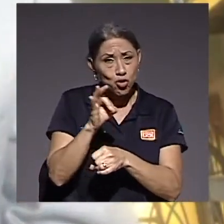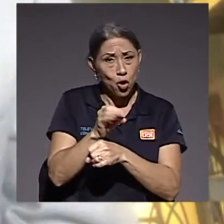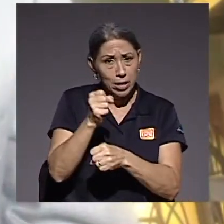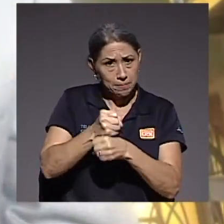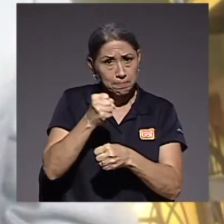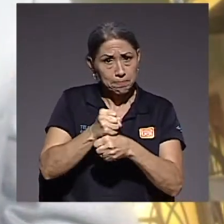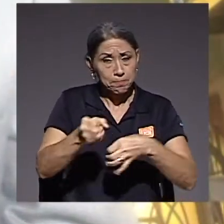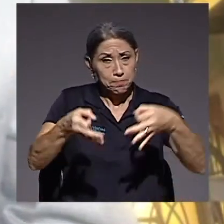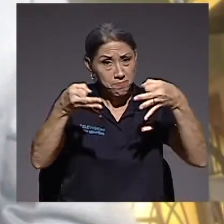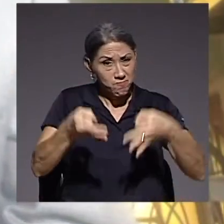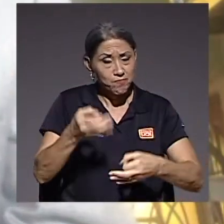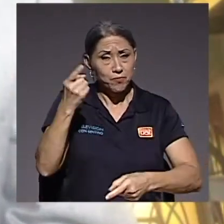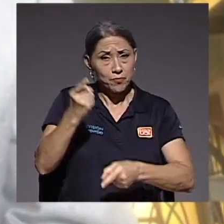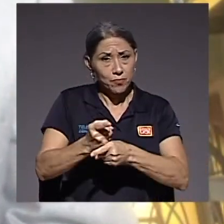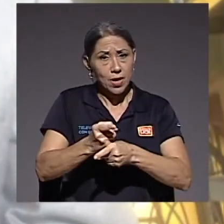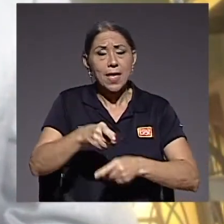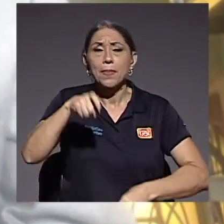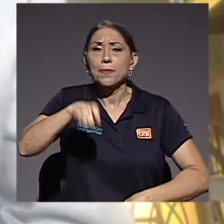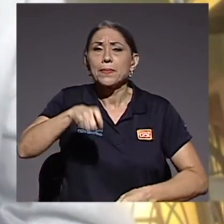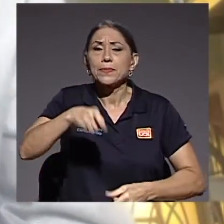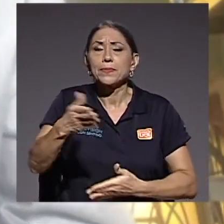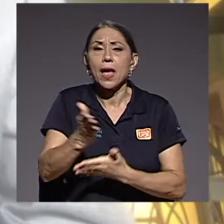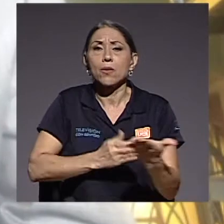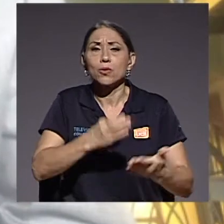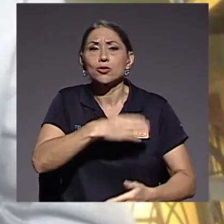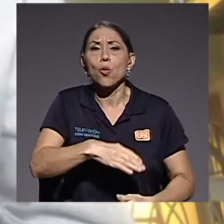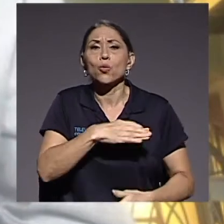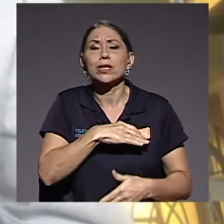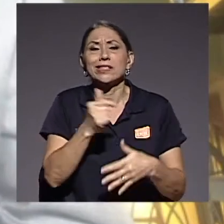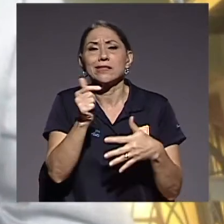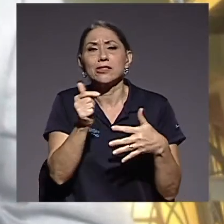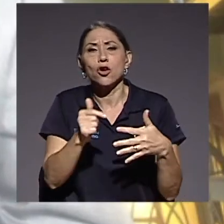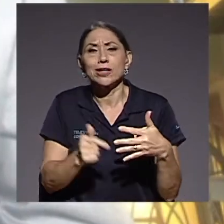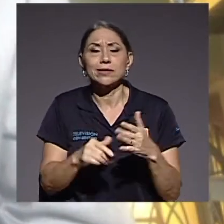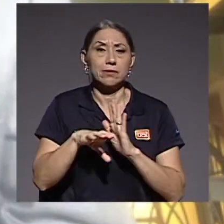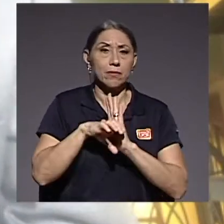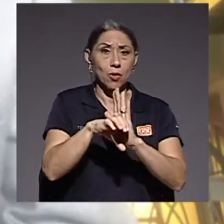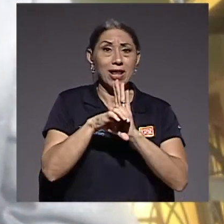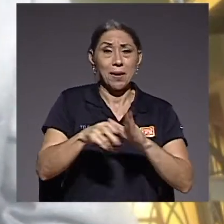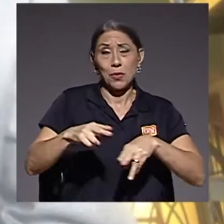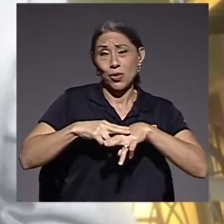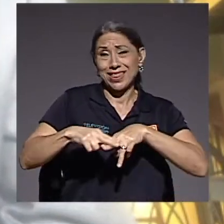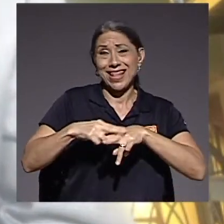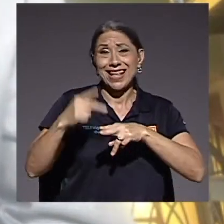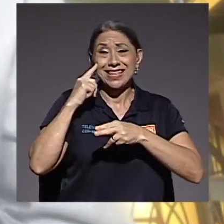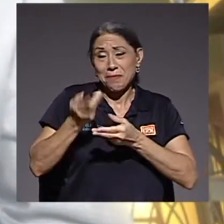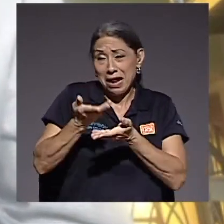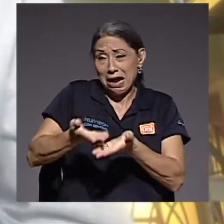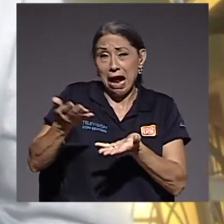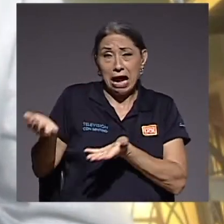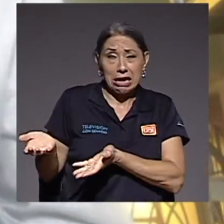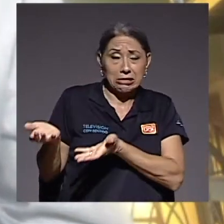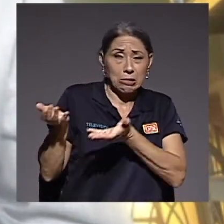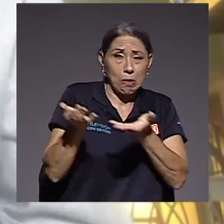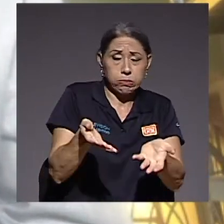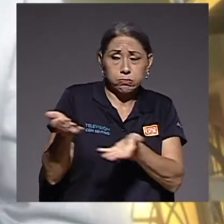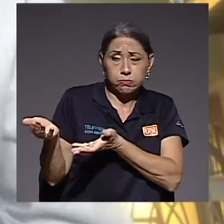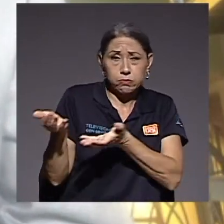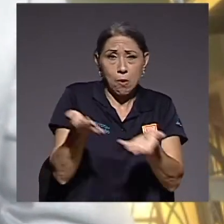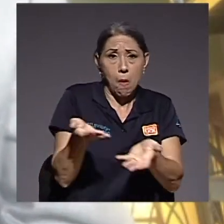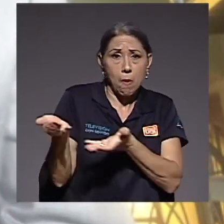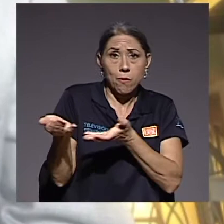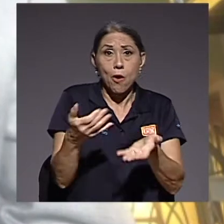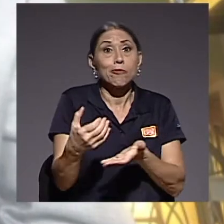óptimamente, necesita algunas condiciones. Por ejemplo, los trenes de carga son absolutamente rentables cuando se trata